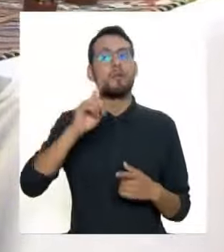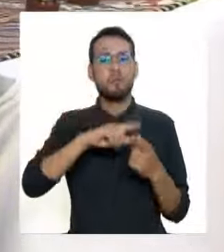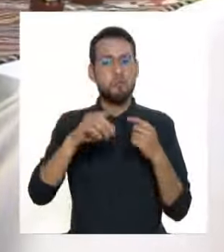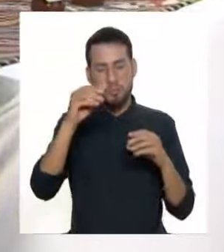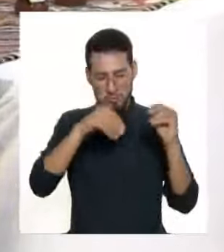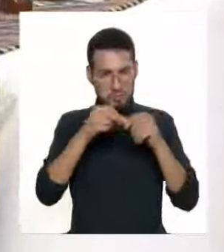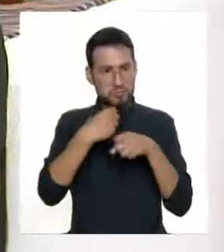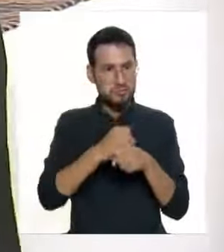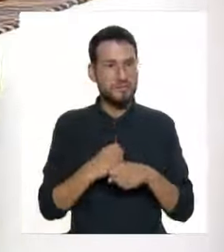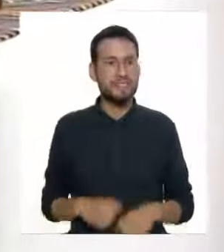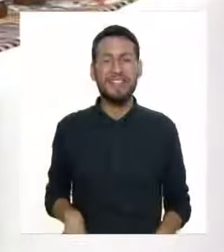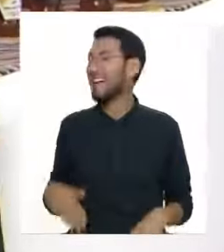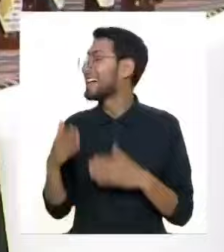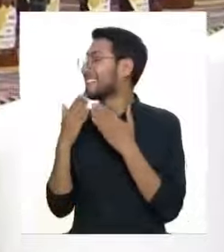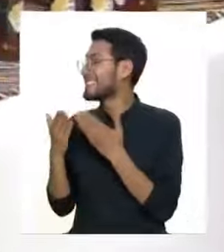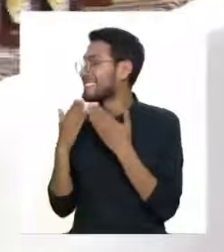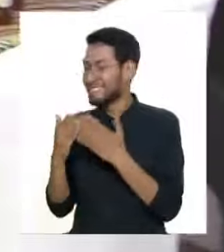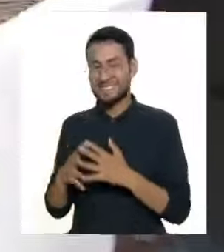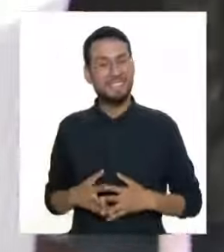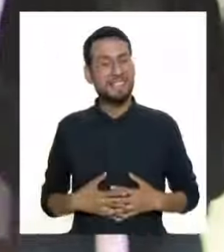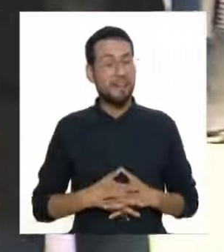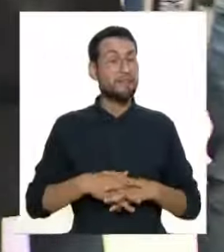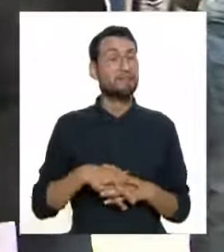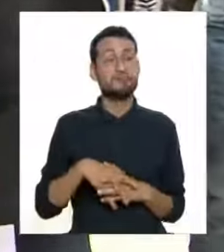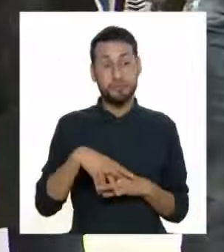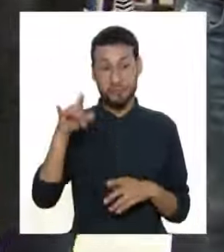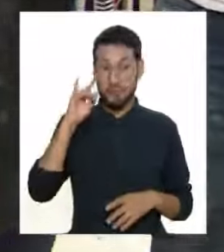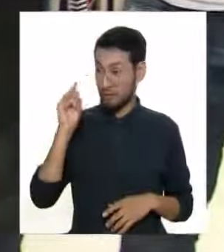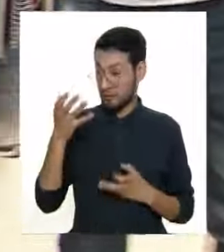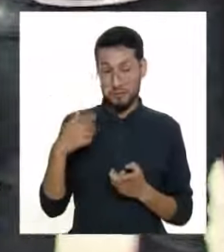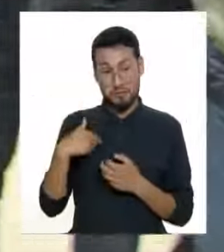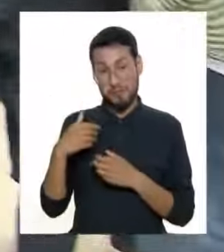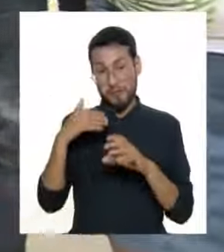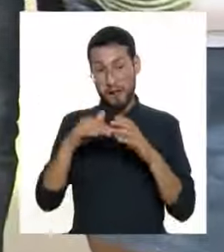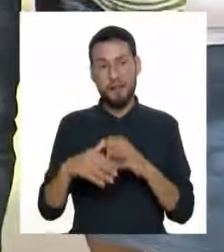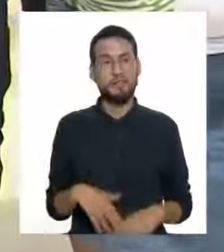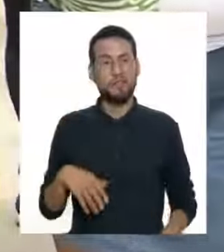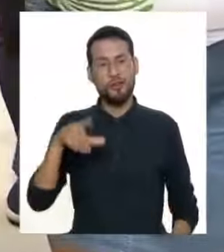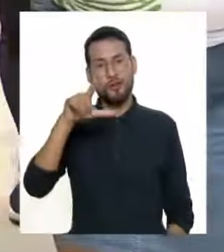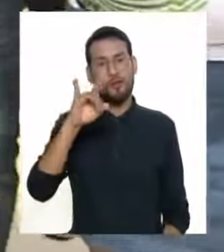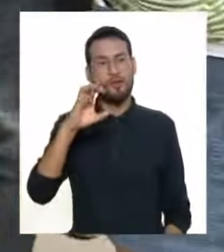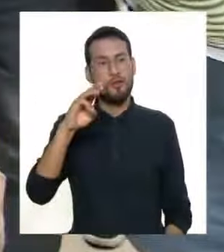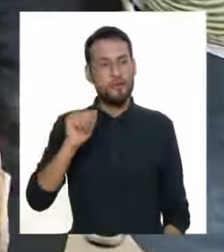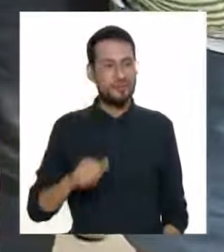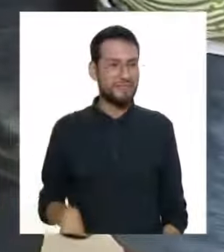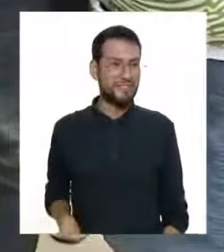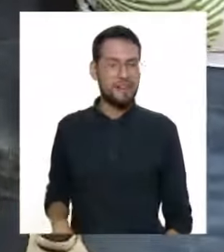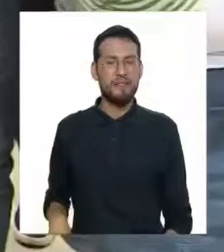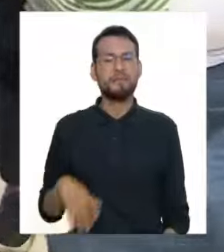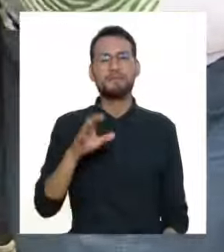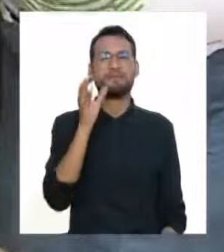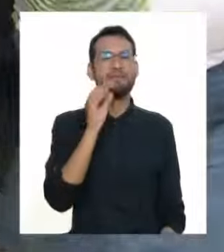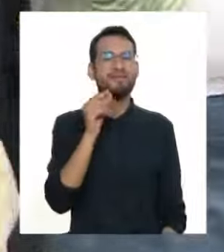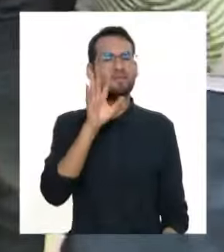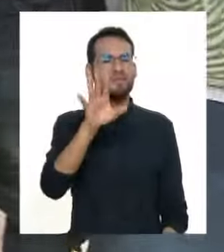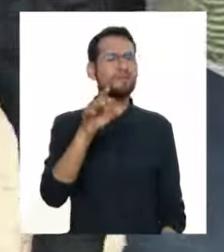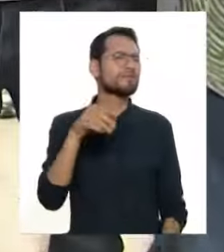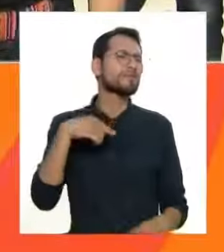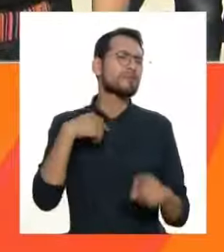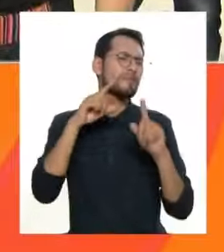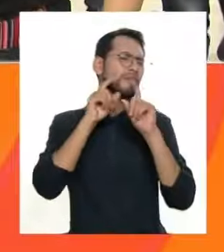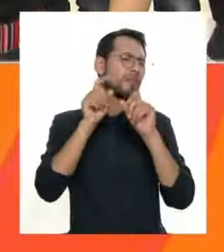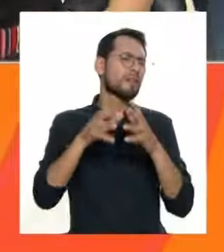proceso. Listo, oye, muchas gracias. Uchi, ¿qué quieres? Me avisa nomás, me pasa la lúcuma. De lúcuma, sí. Camiseta, dime, me gusta la lúcuma. Mi queridísima Vanesita,